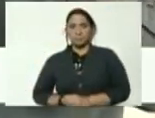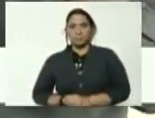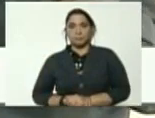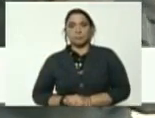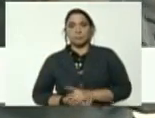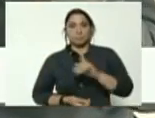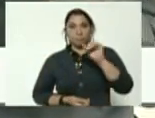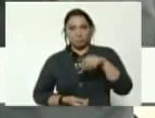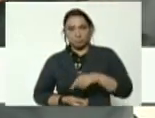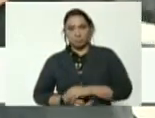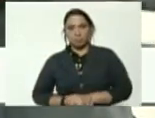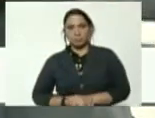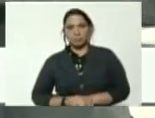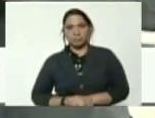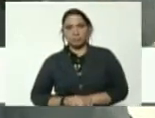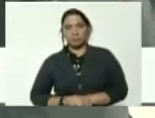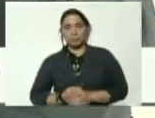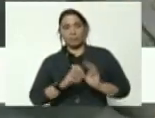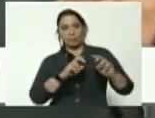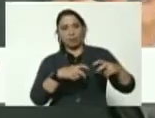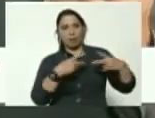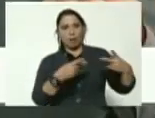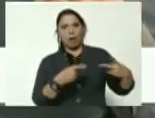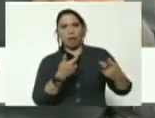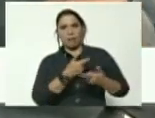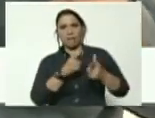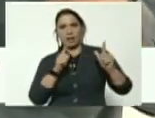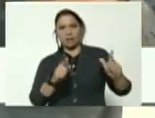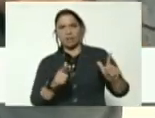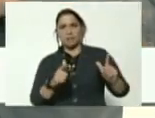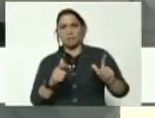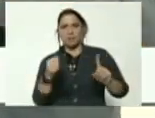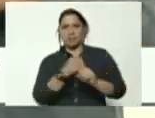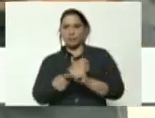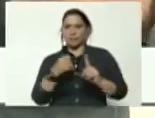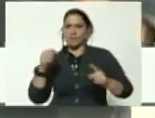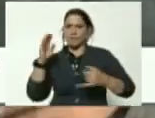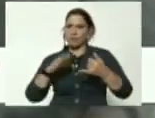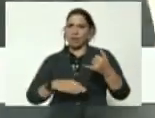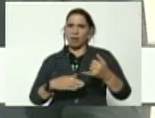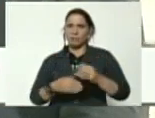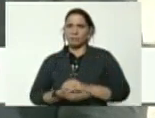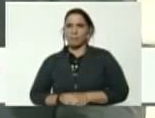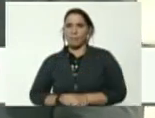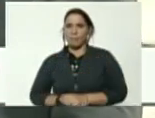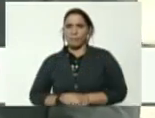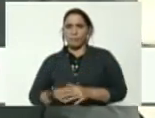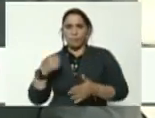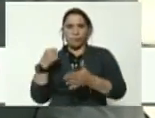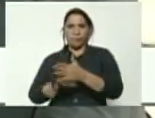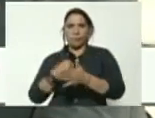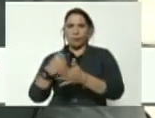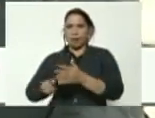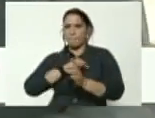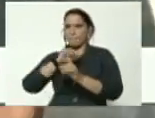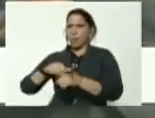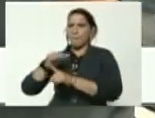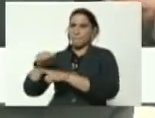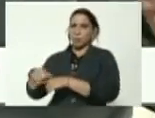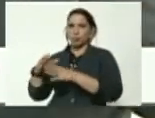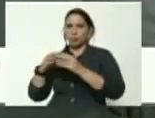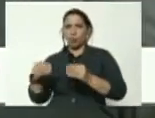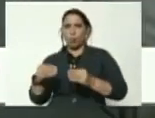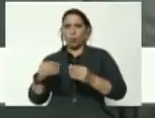un repunte del neoliberalismo salvaje que finalmente combatió y demolió todas las estructuras de los